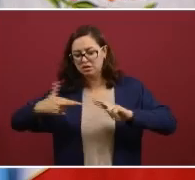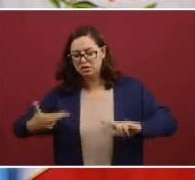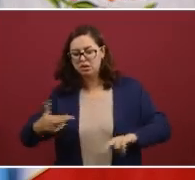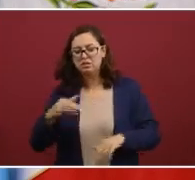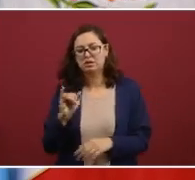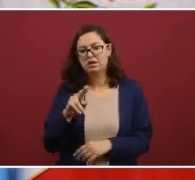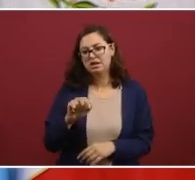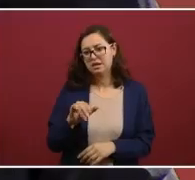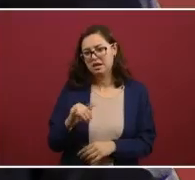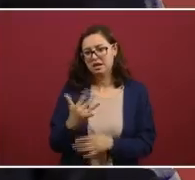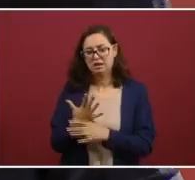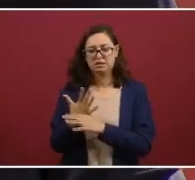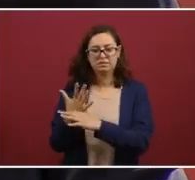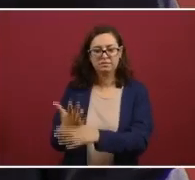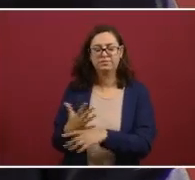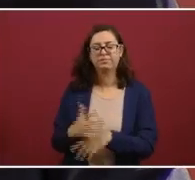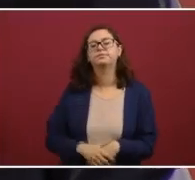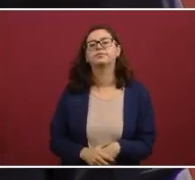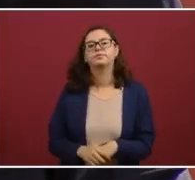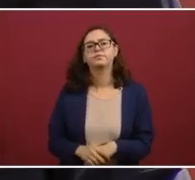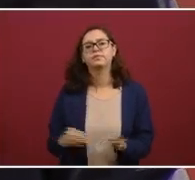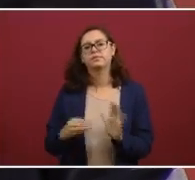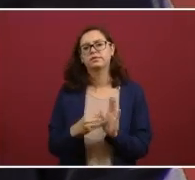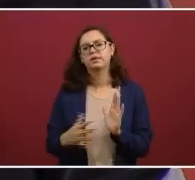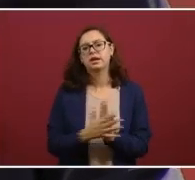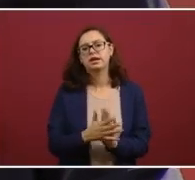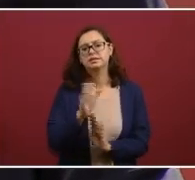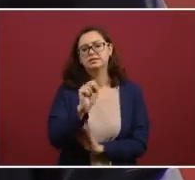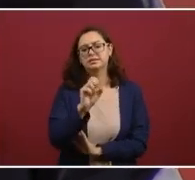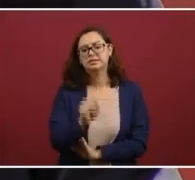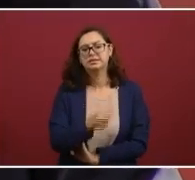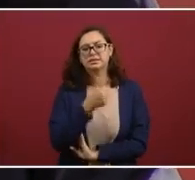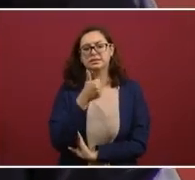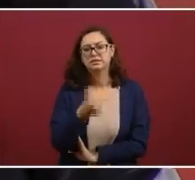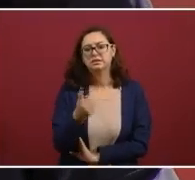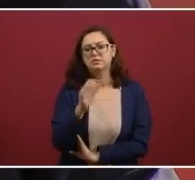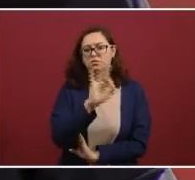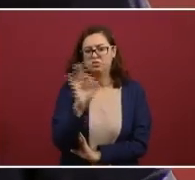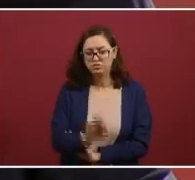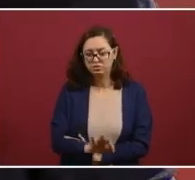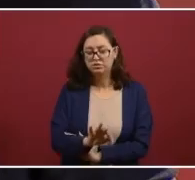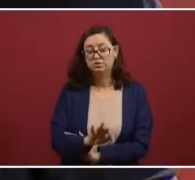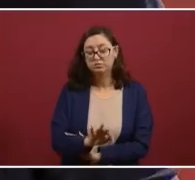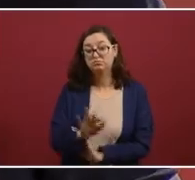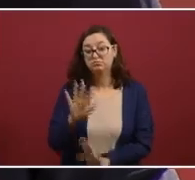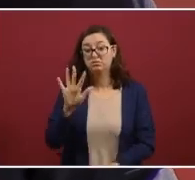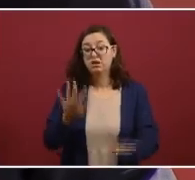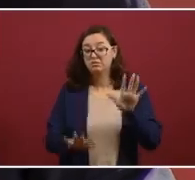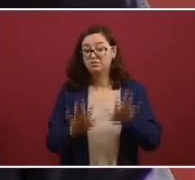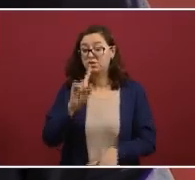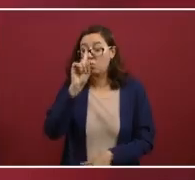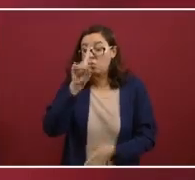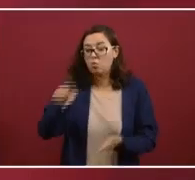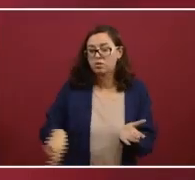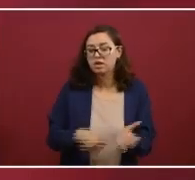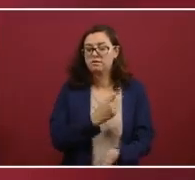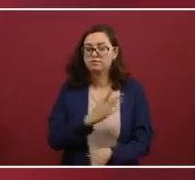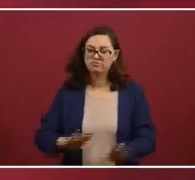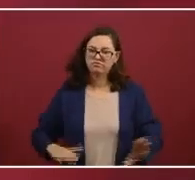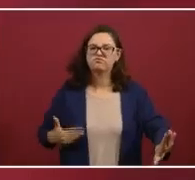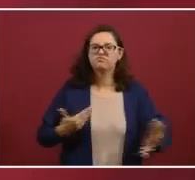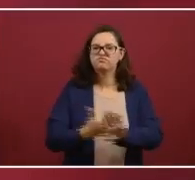INEGI estableció que el 66% de las mujeres ha sufrido por lo menos un incidente de